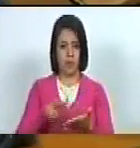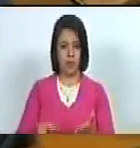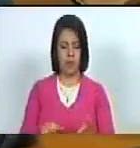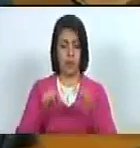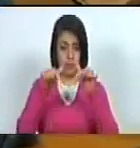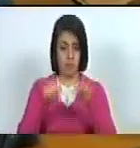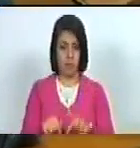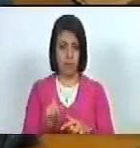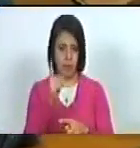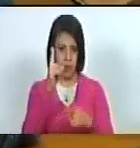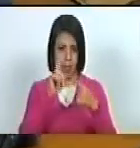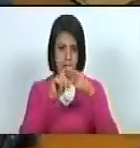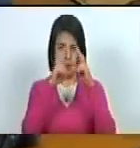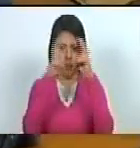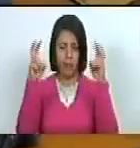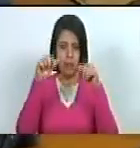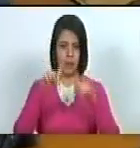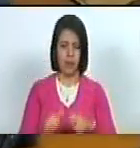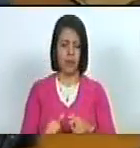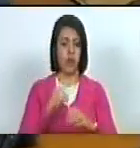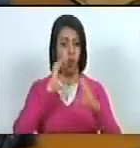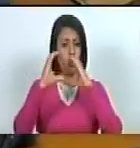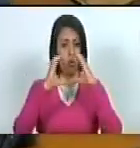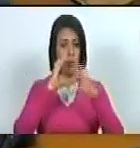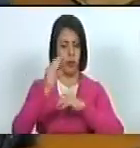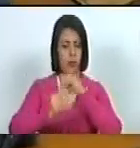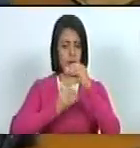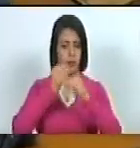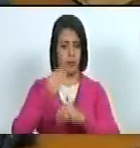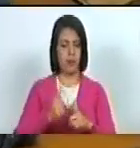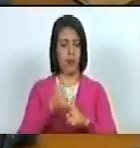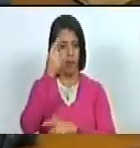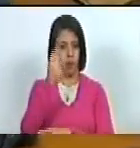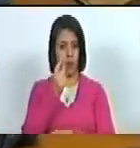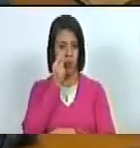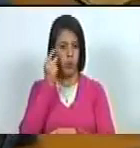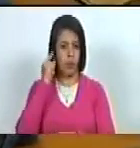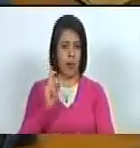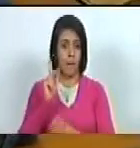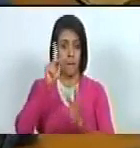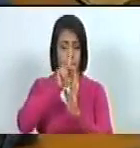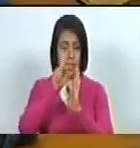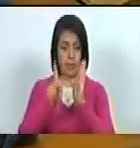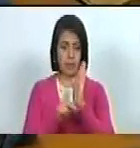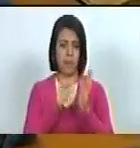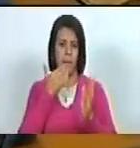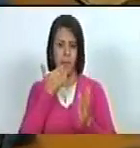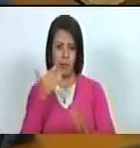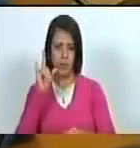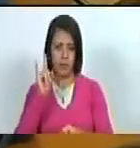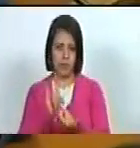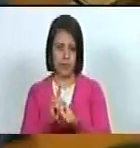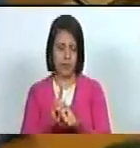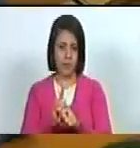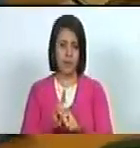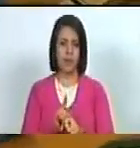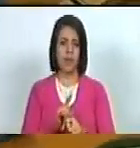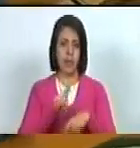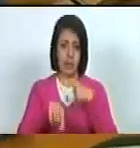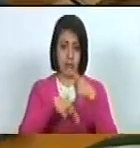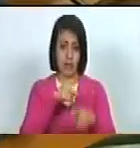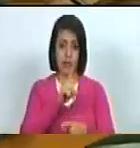cuenta. Primer punto de la cuenta. Comunicaciones suscritas por diputadas y diputados principales solicitando permiso para ausentidad.